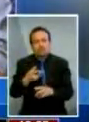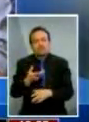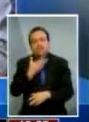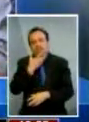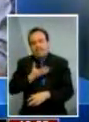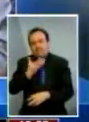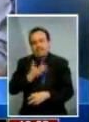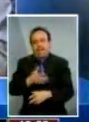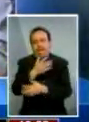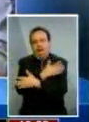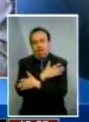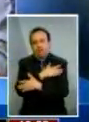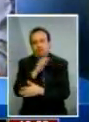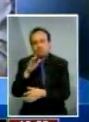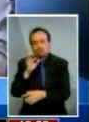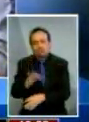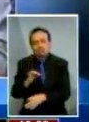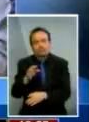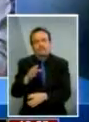aniversario de la muerte de su papá?